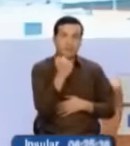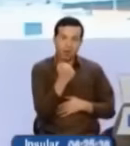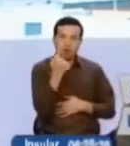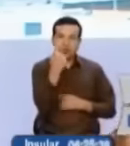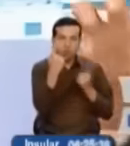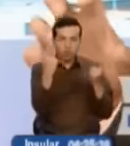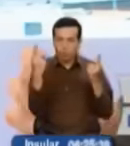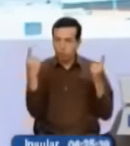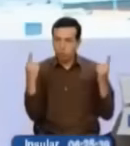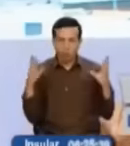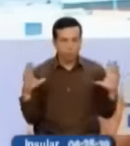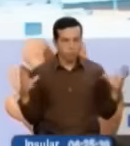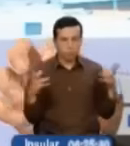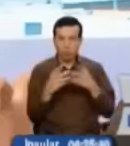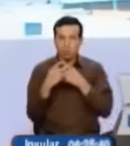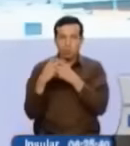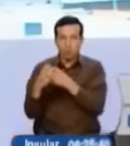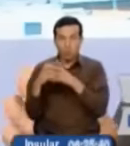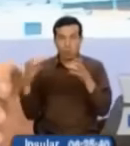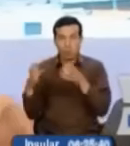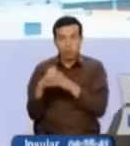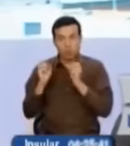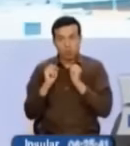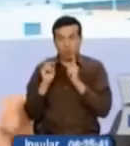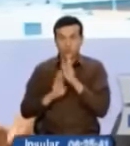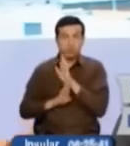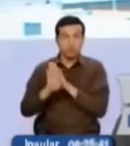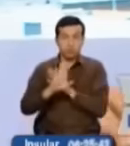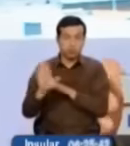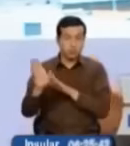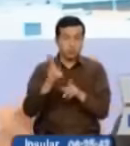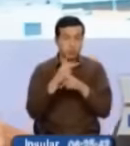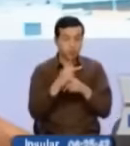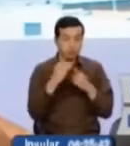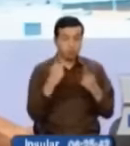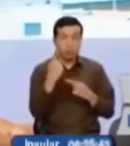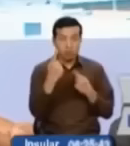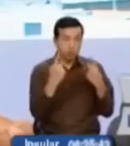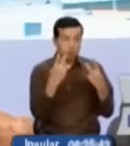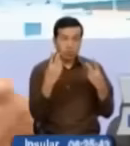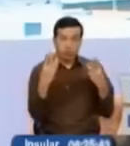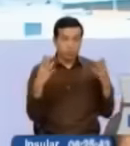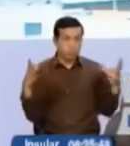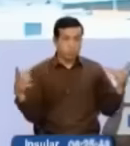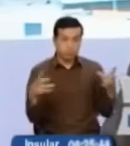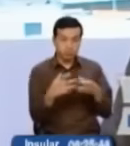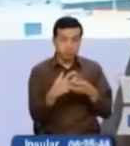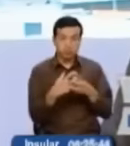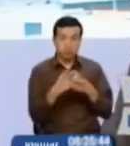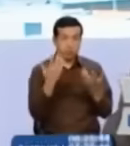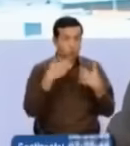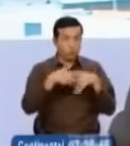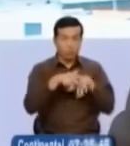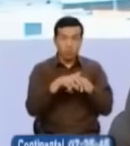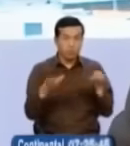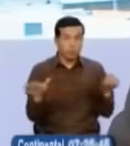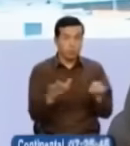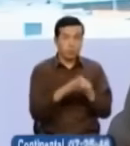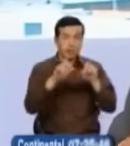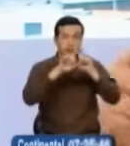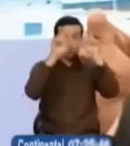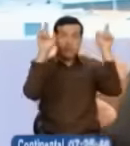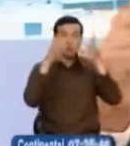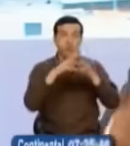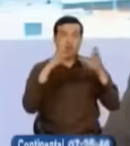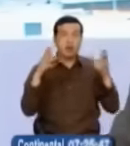economías de subsistencia en esos pequeños espacios productivos sean sostenibles y luego se integren en grandes